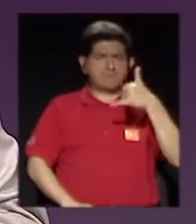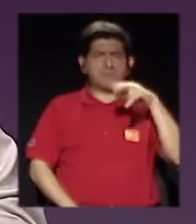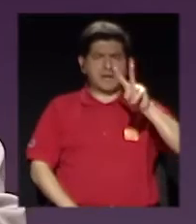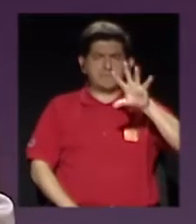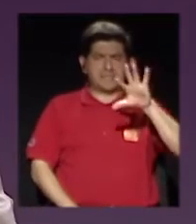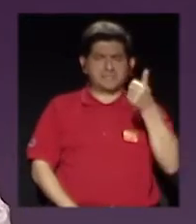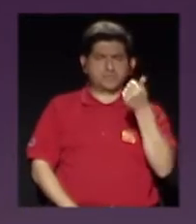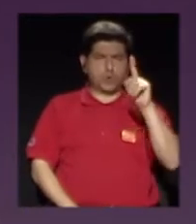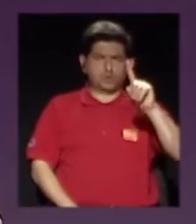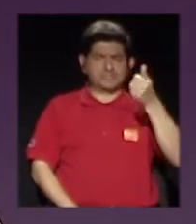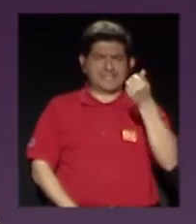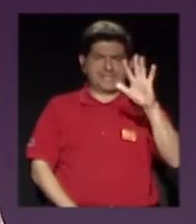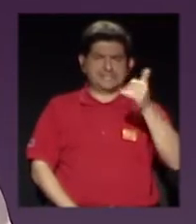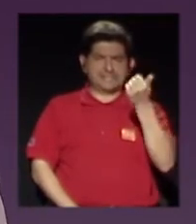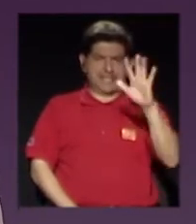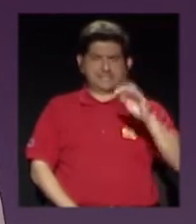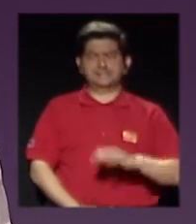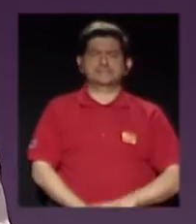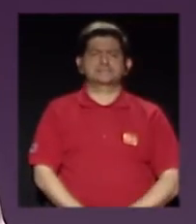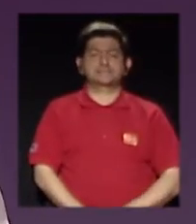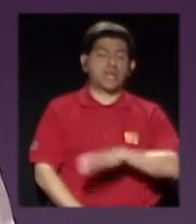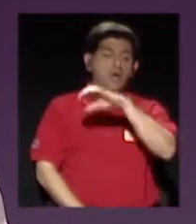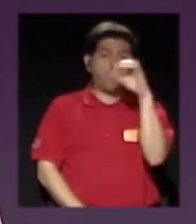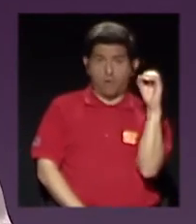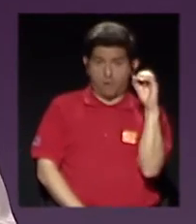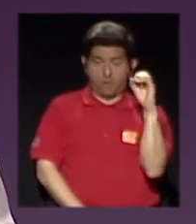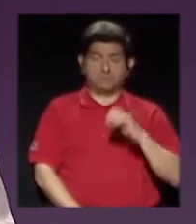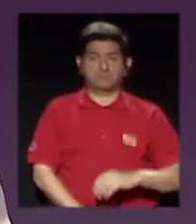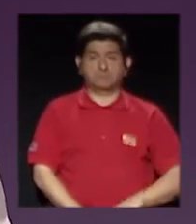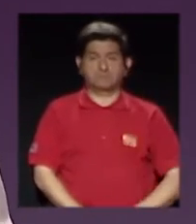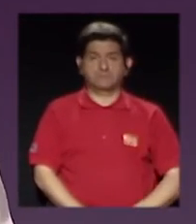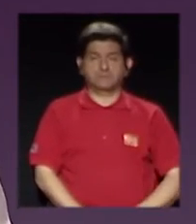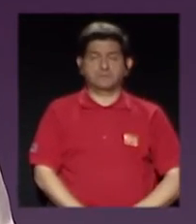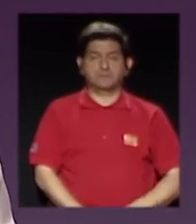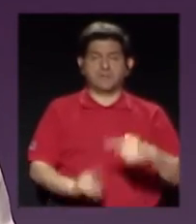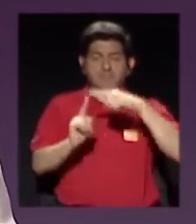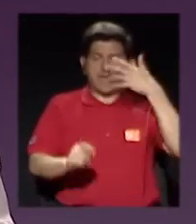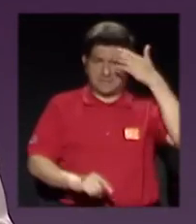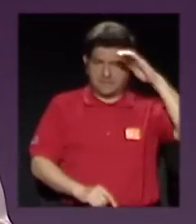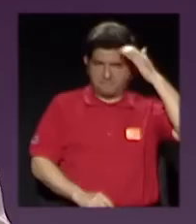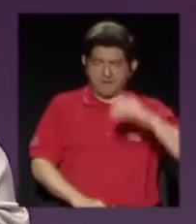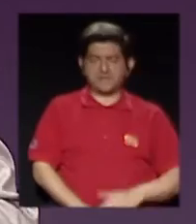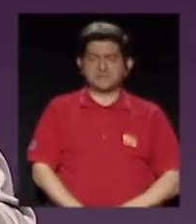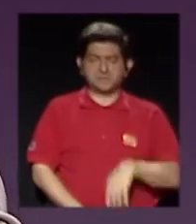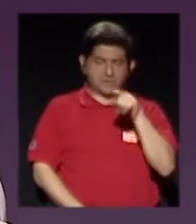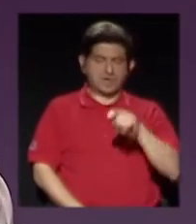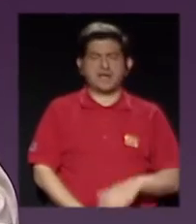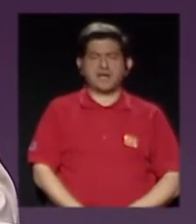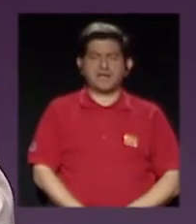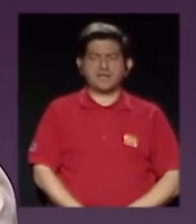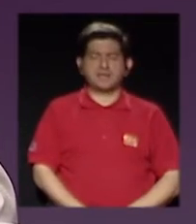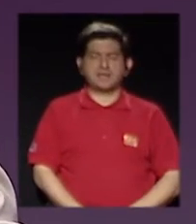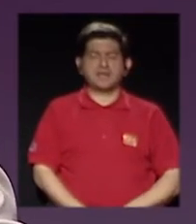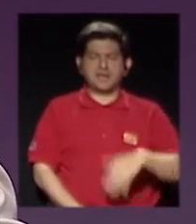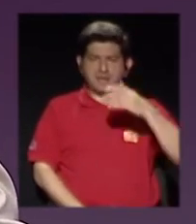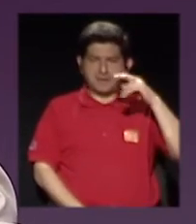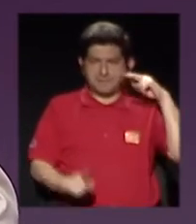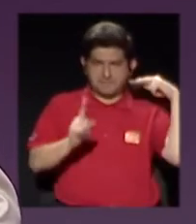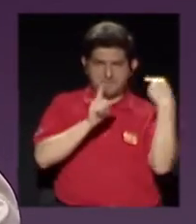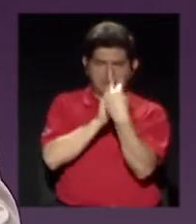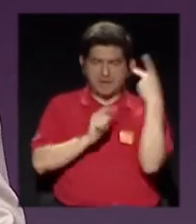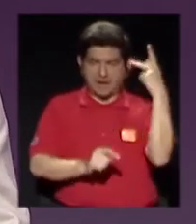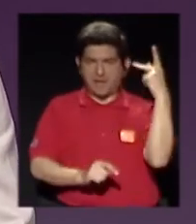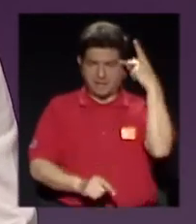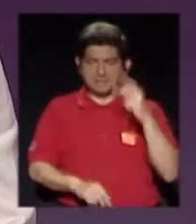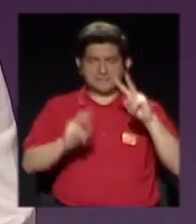25 11 15 15 o desde facebook en la página de miradas políticas para hacernos sus preguntas o comentarios